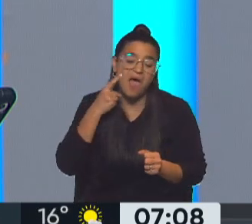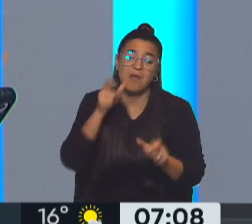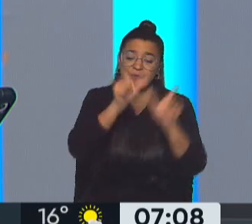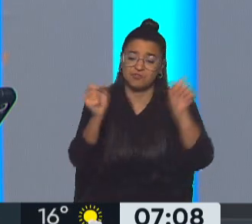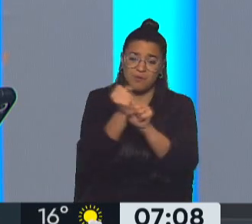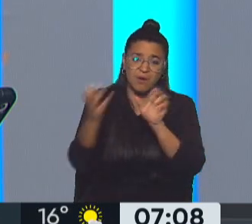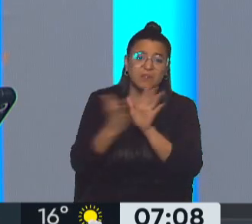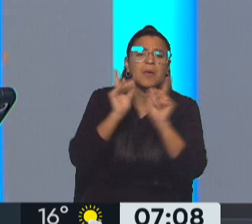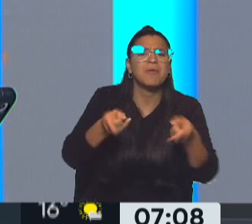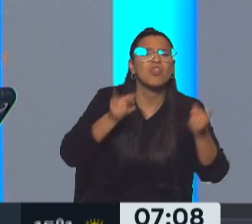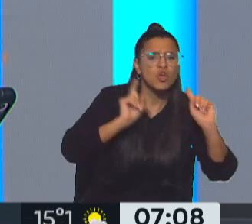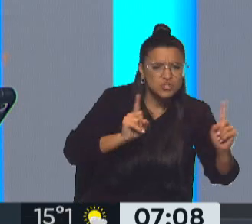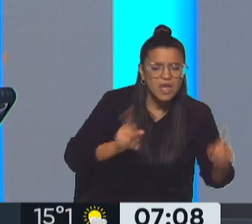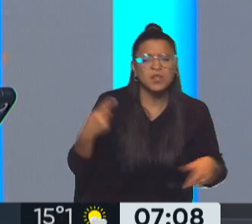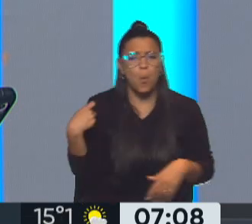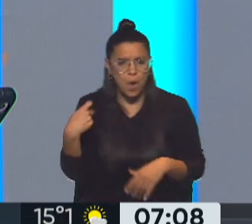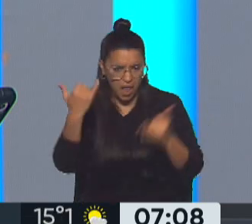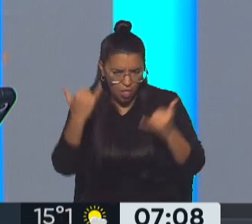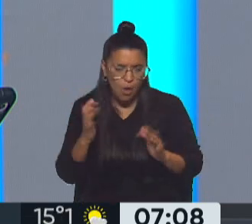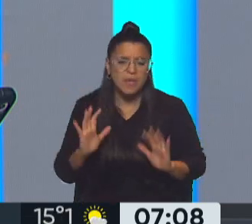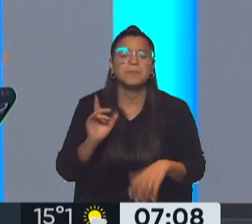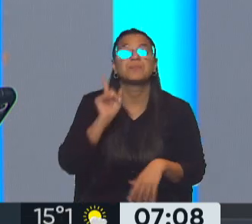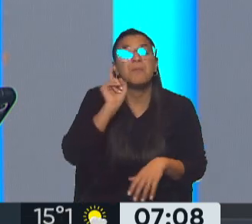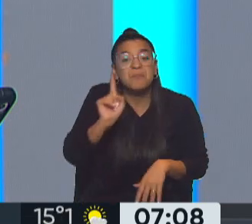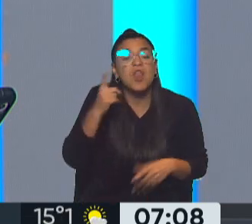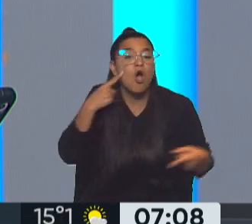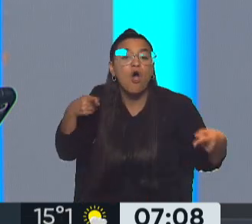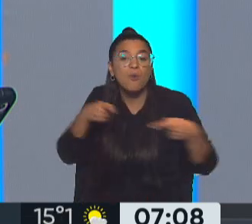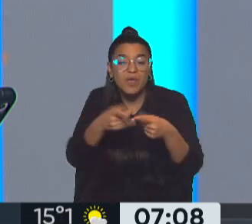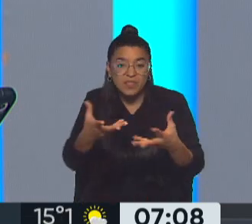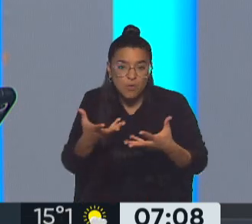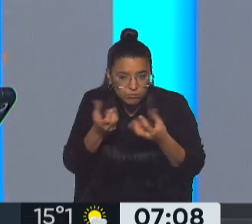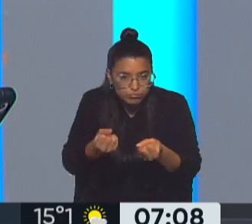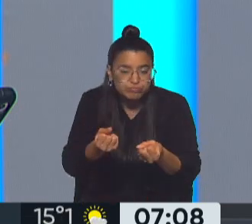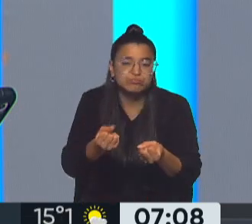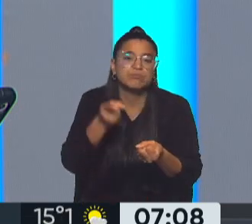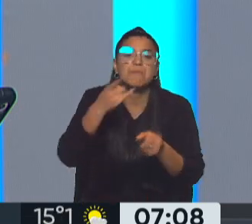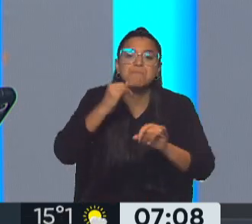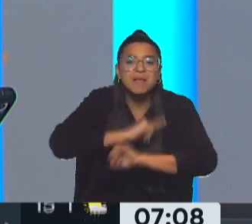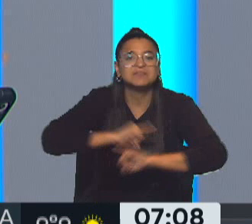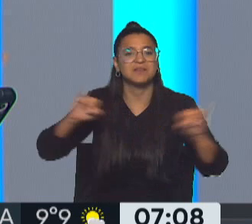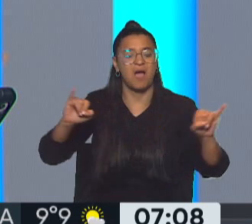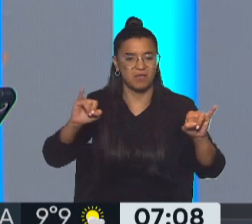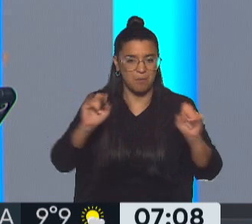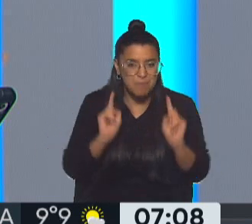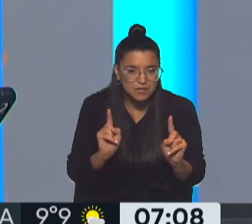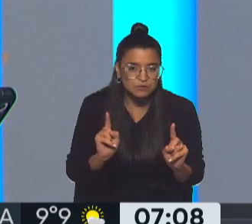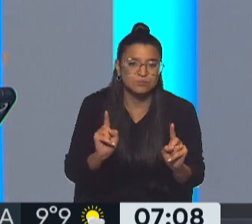trabajadores, también había docentes, había jubilados, bueno, pero lo cierto es que el objetivo fue reforzar precisamente el mensaje que